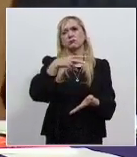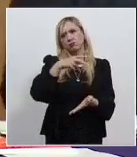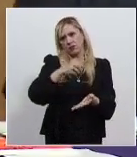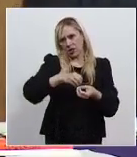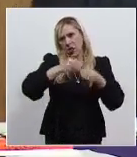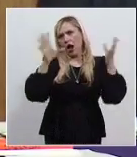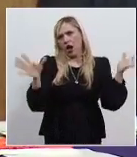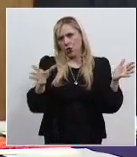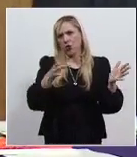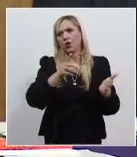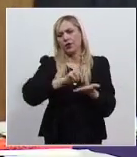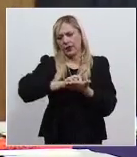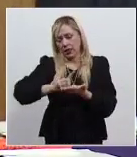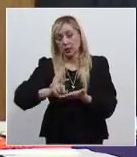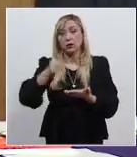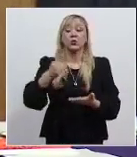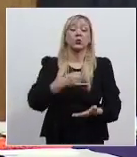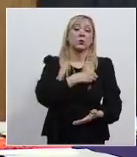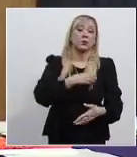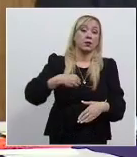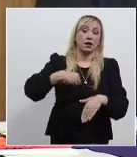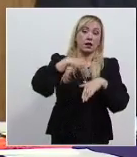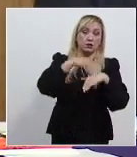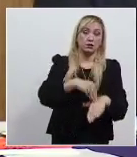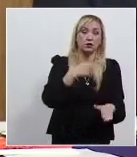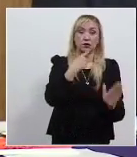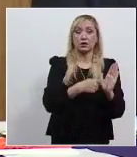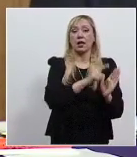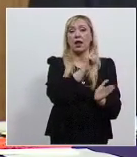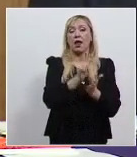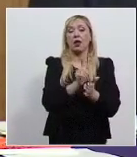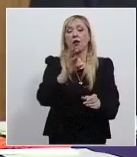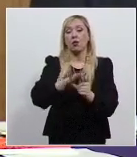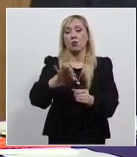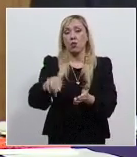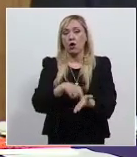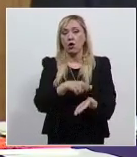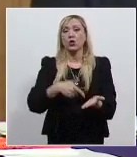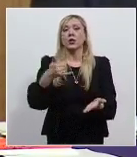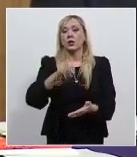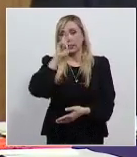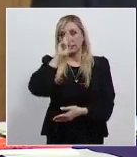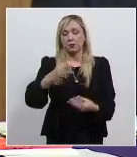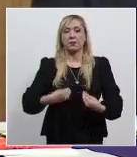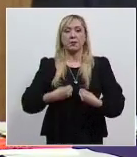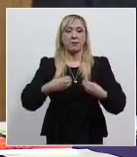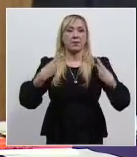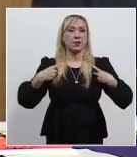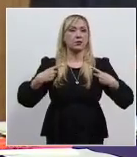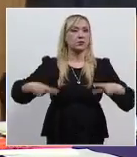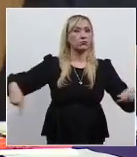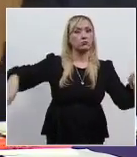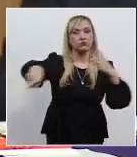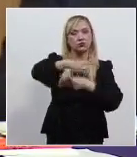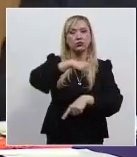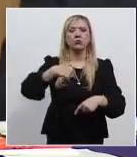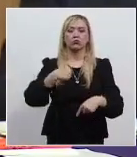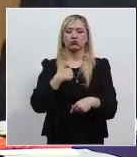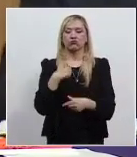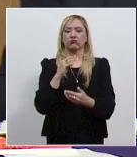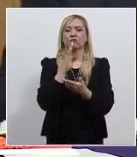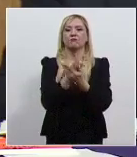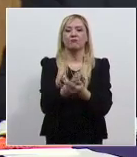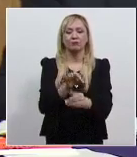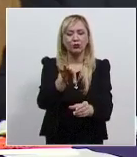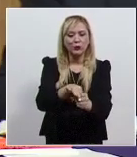y obligaciones electorales y cívicas, sea como electores o como autoridades, y sobre